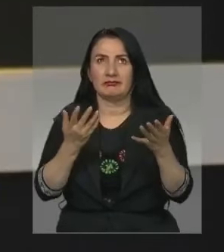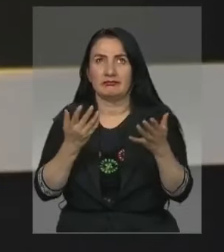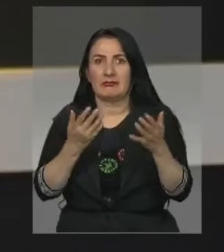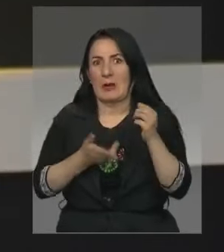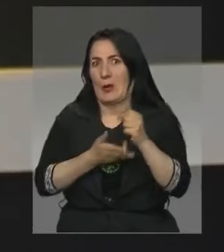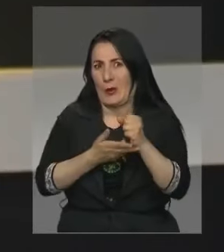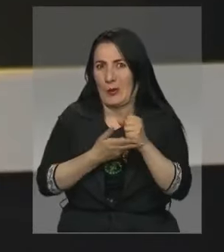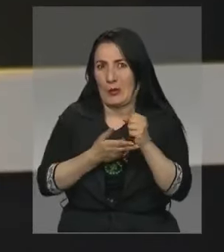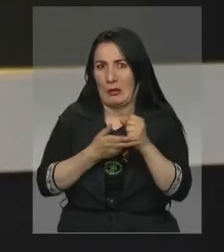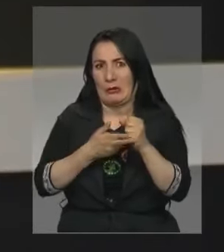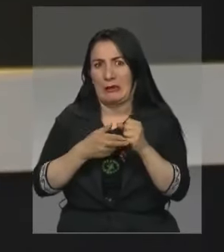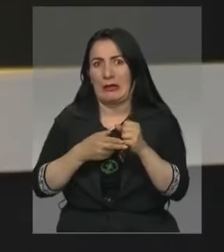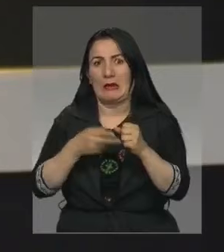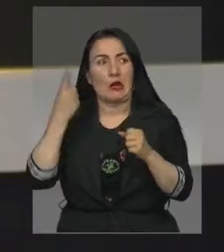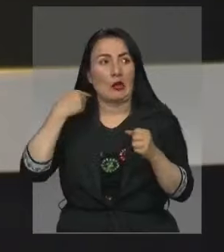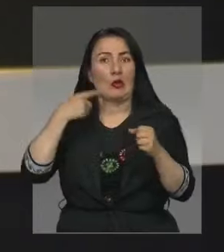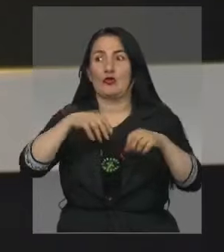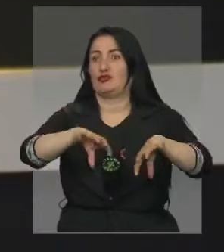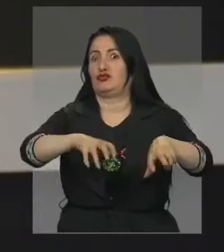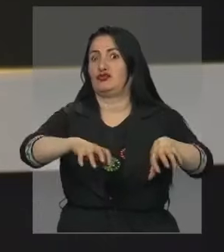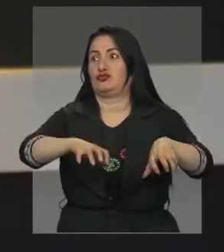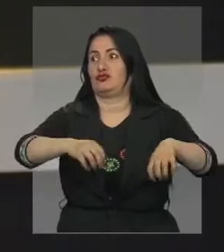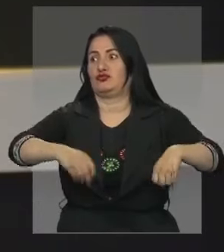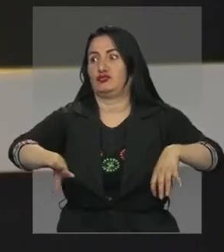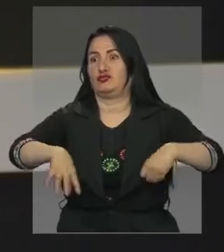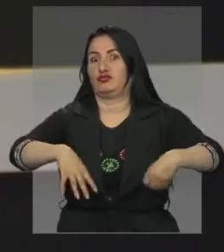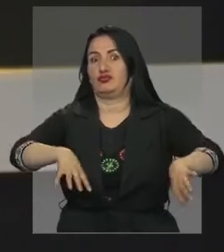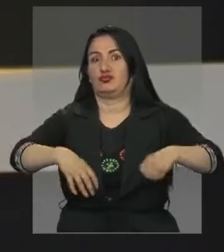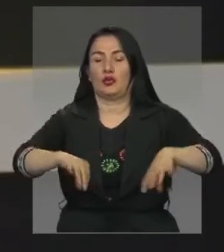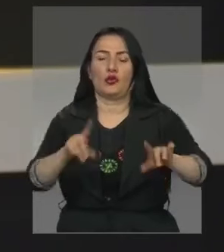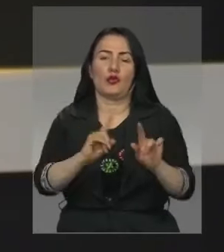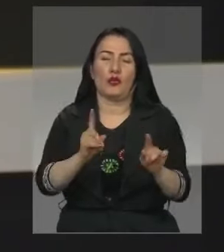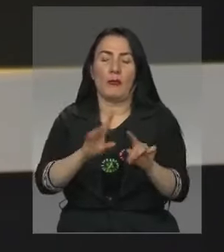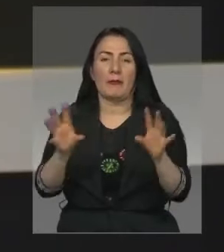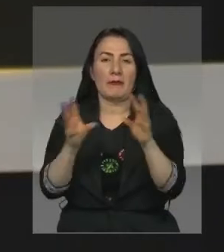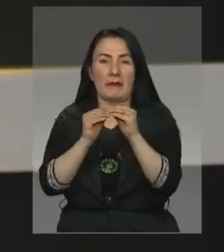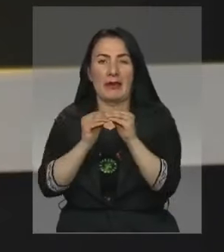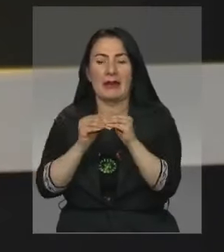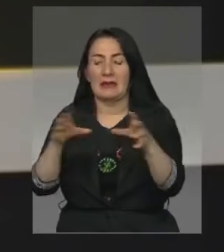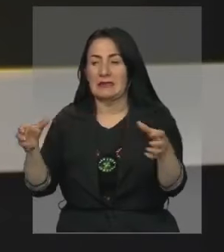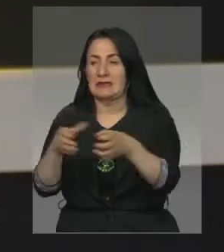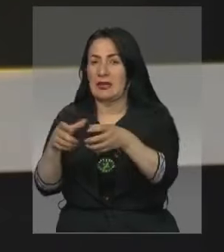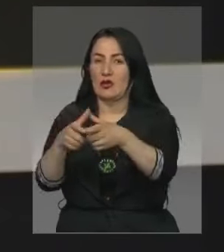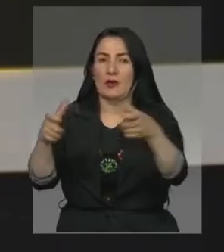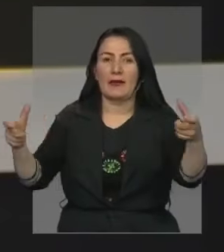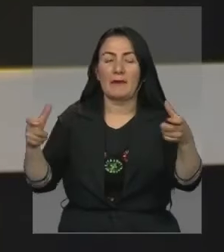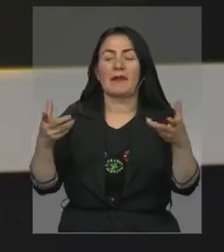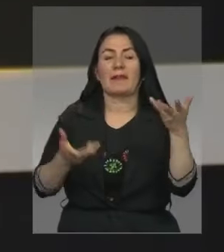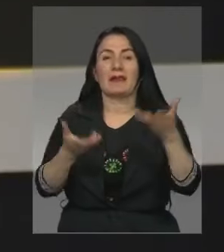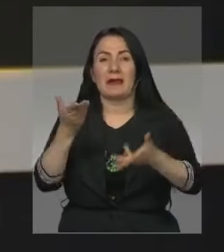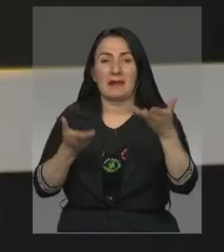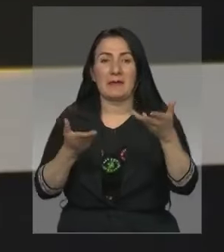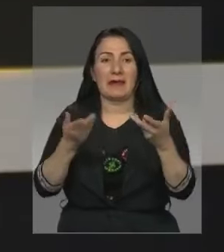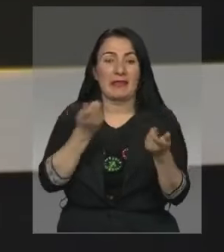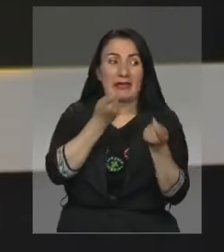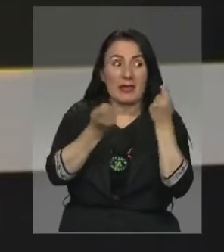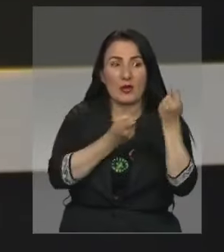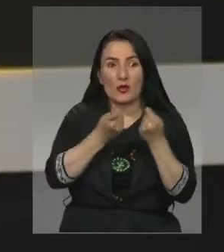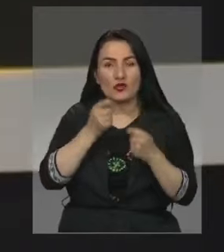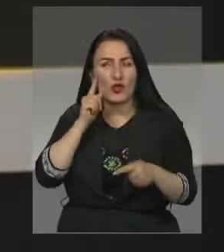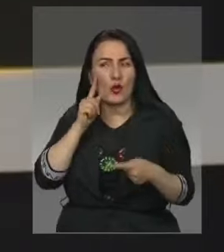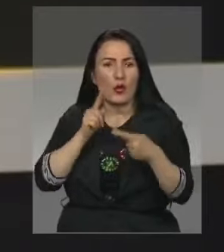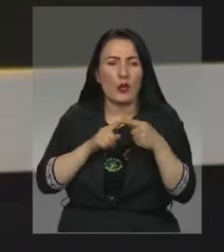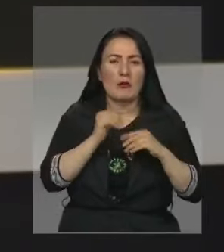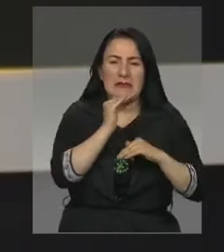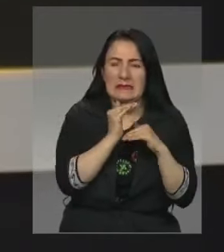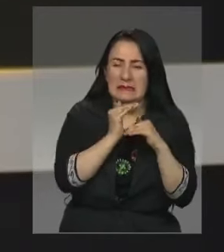abismante en el tema de agua. Entonces, digamos que dependiendo mucho del sector, del tamaño, del tipo de negocio, pues buscar la minimización